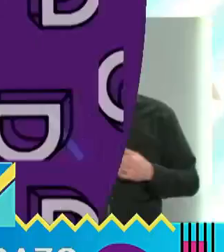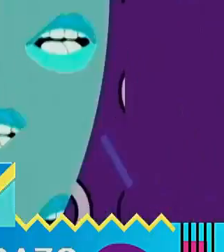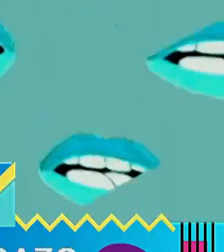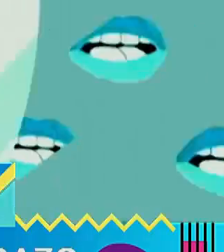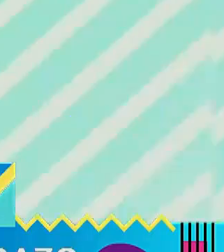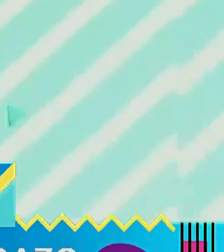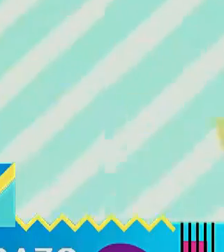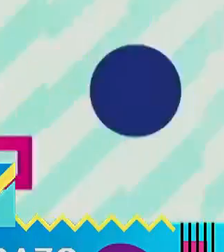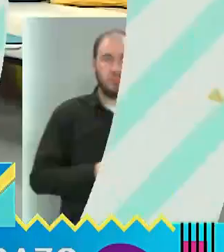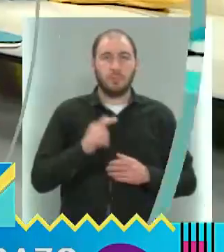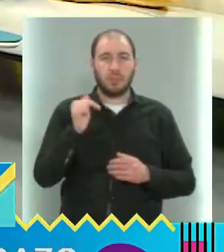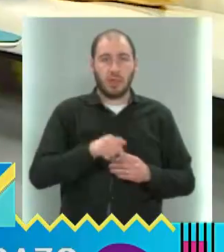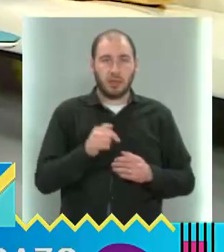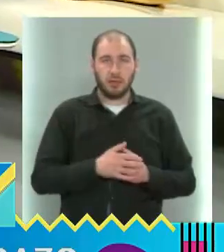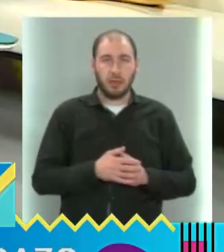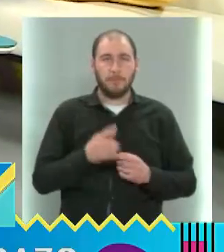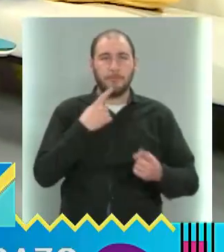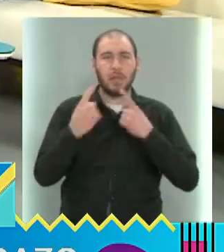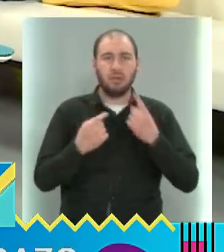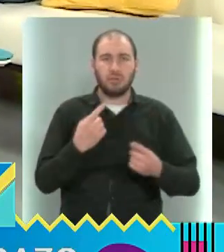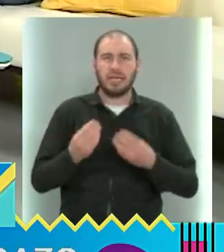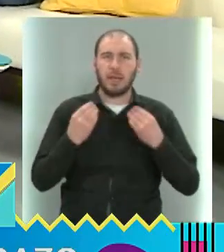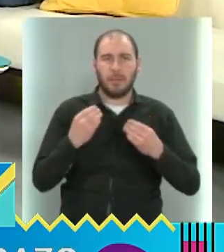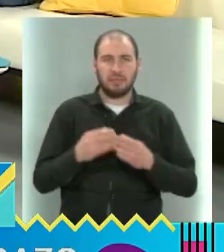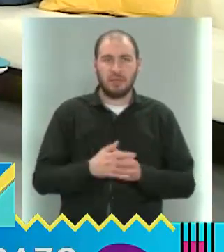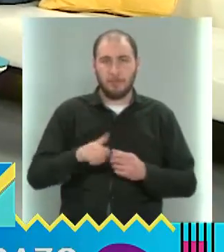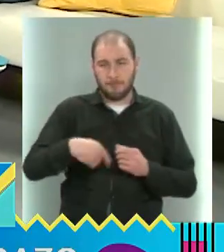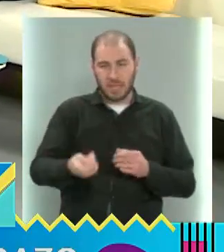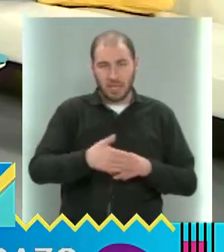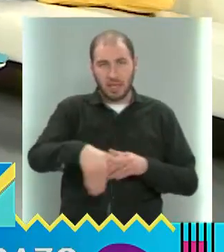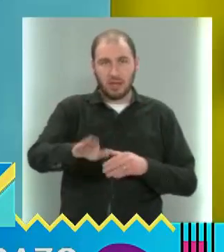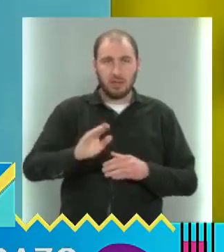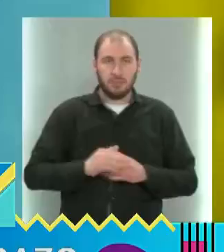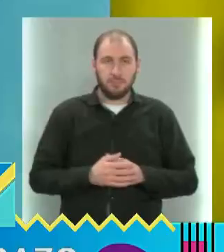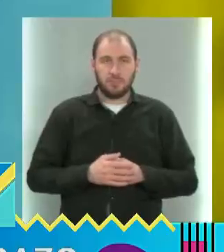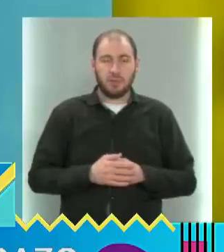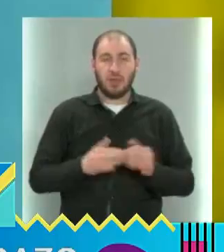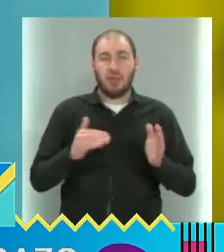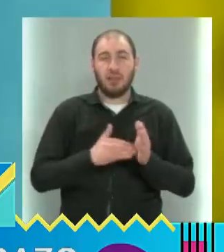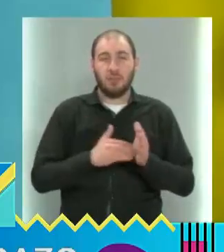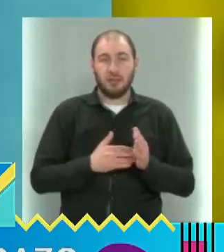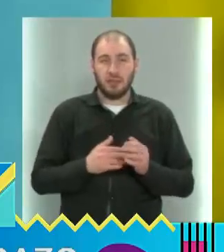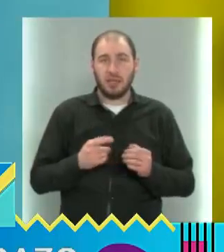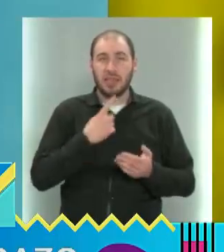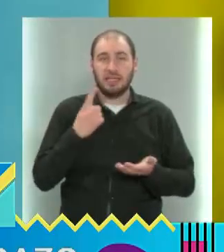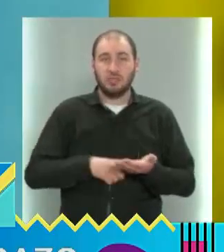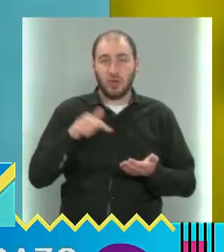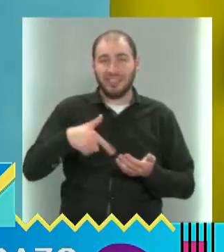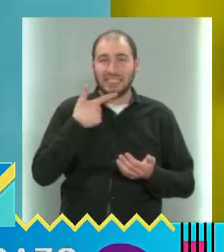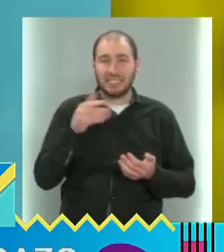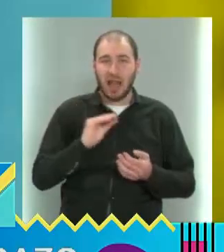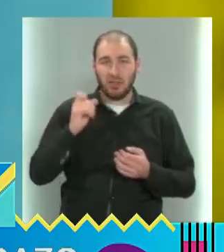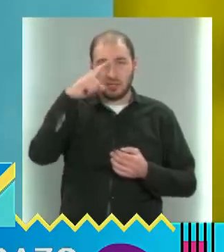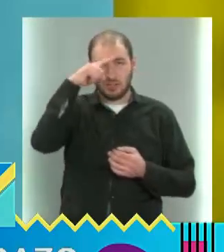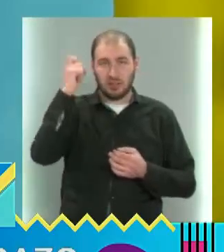Bien, bueno, estamos preguntando, bueno, qué va a pasar a partir de mañana en función de lo que vaya a decidir hoy el Senado